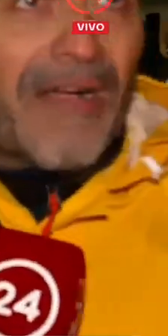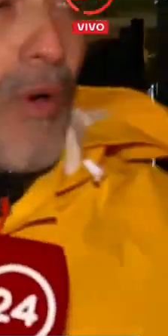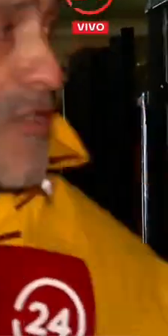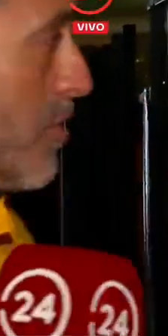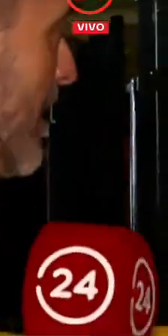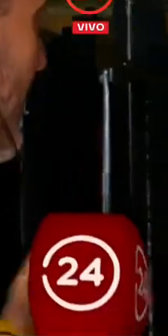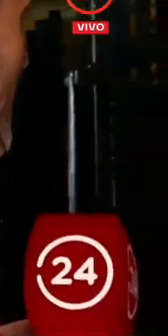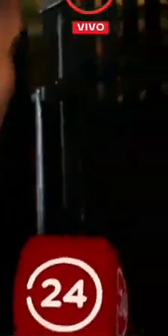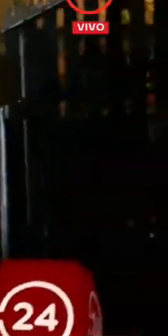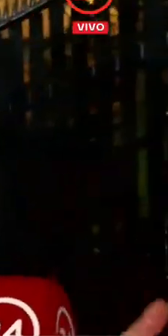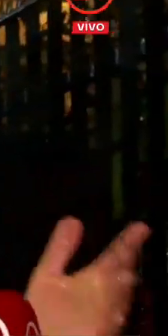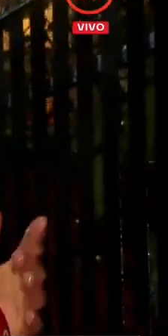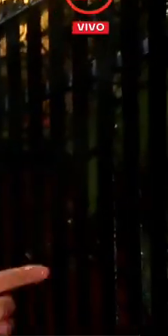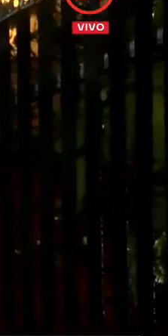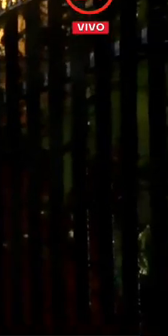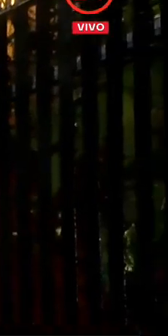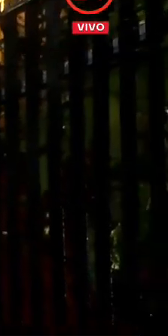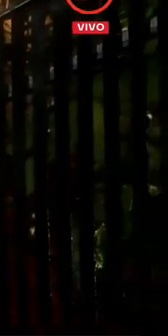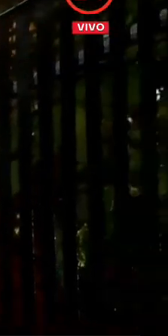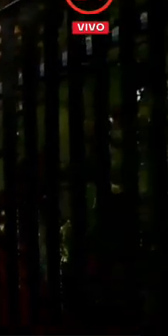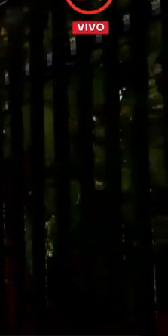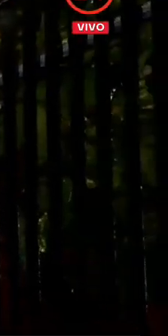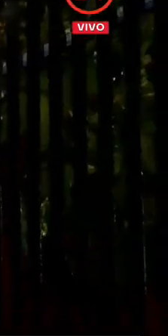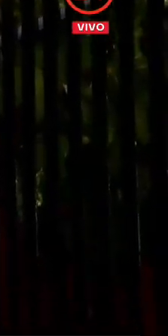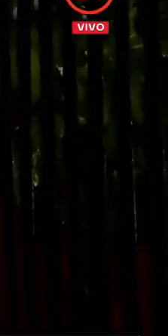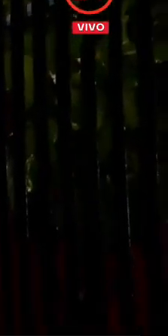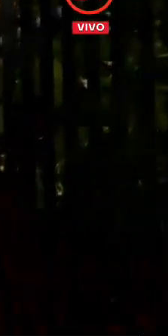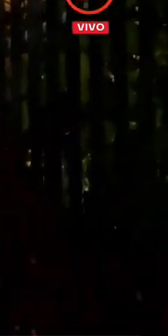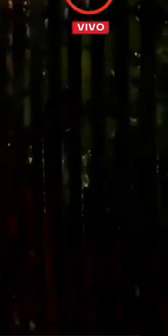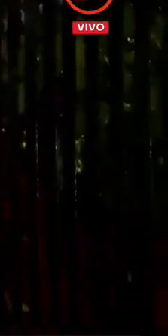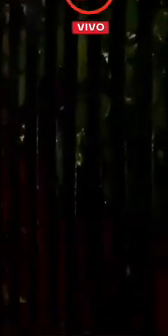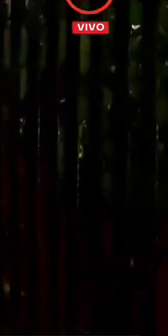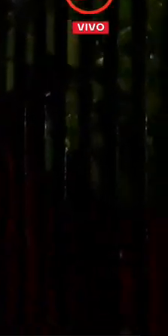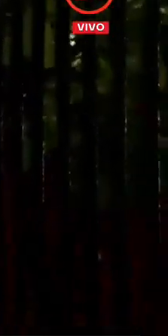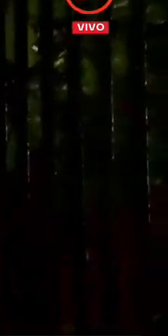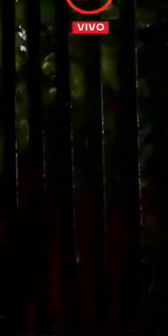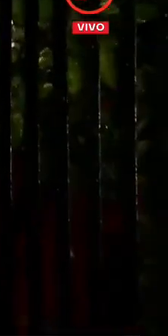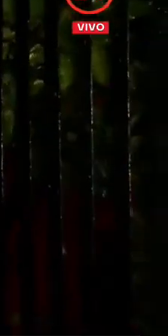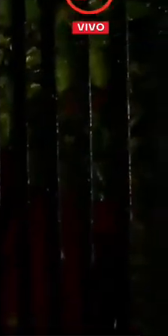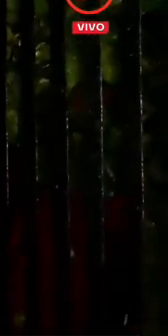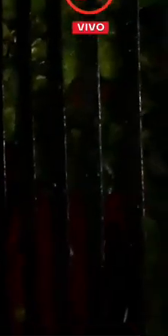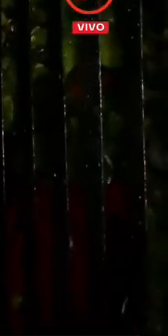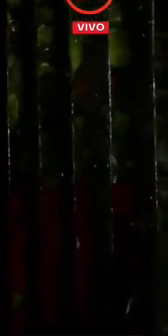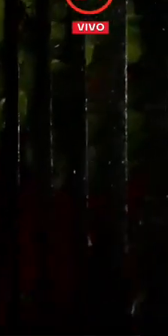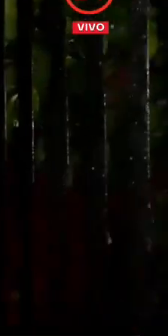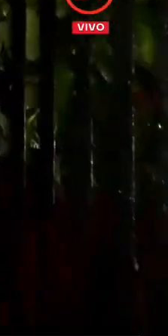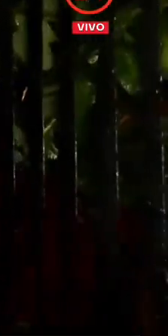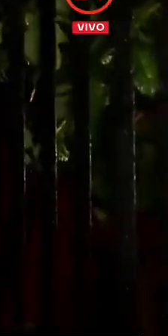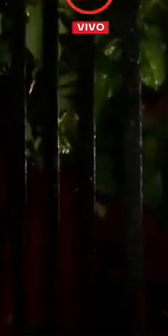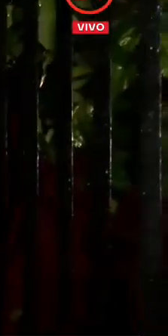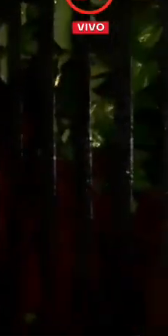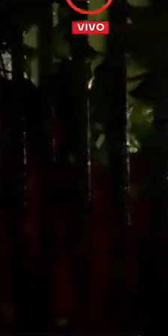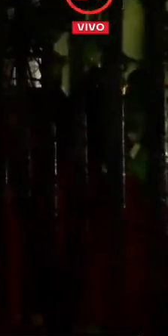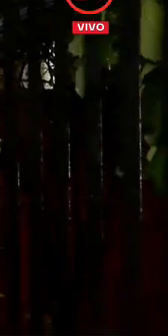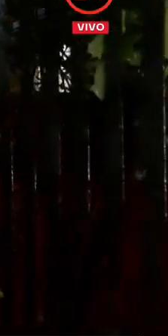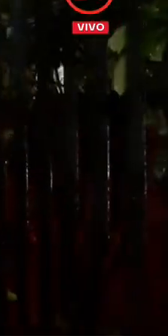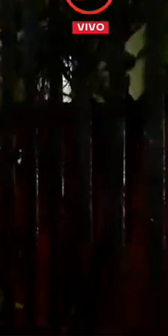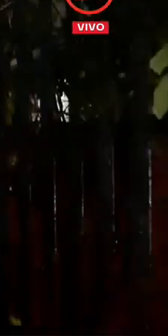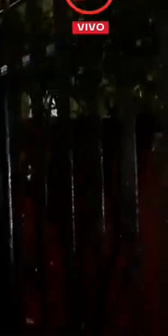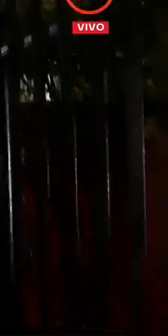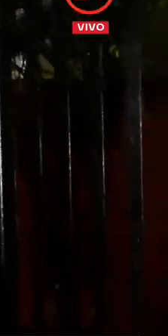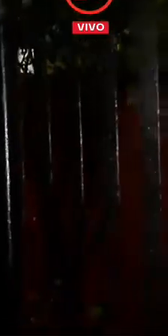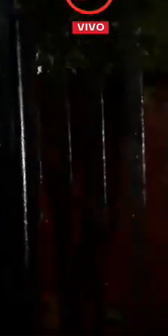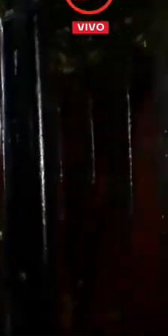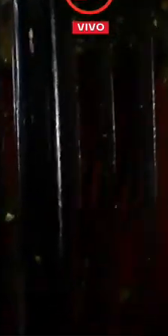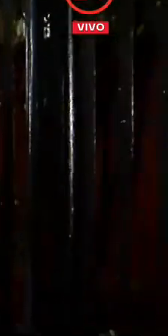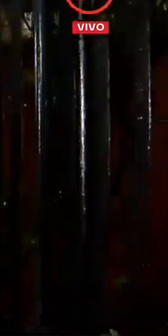la evacuación de esta primera línea de casas, hay una persona, a ver si podemos conversar con ellos, es inminente, claro. Porque además se estima que a